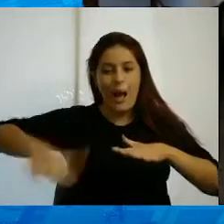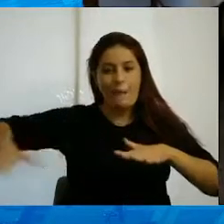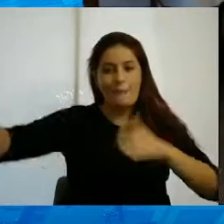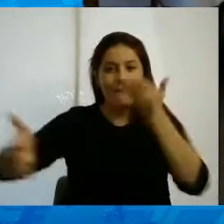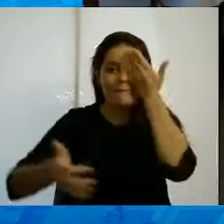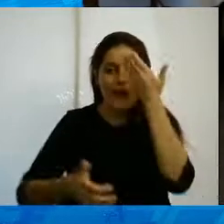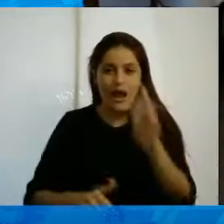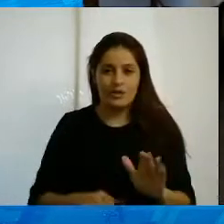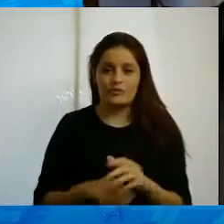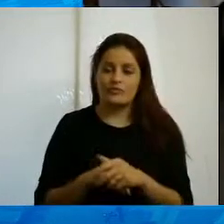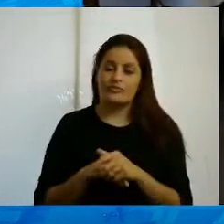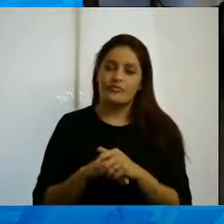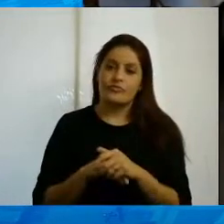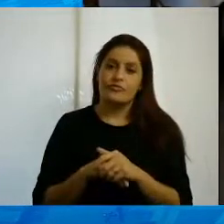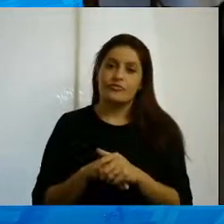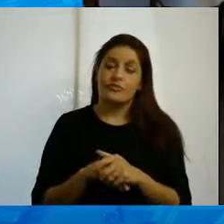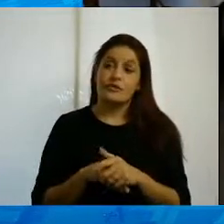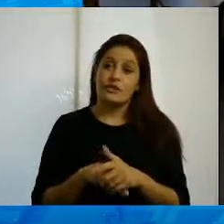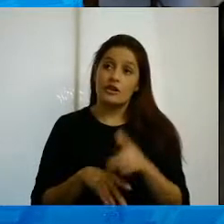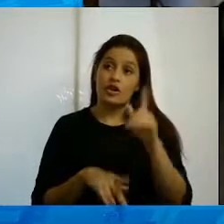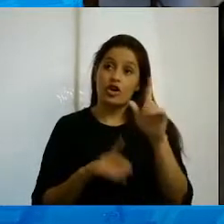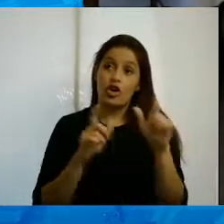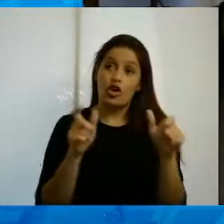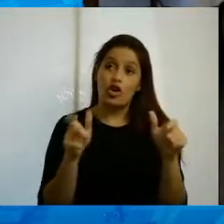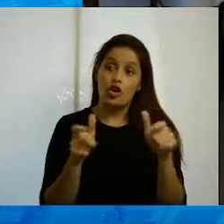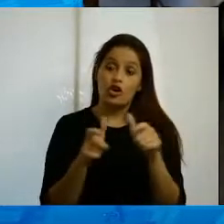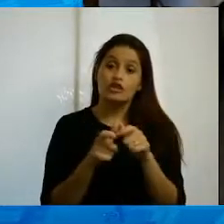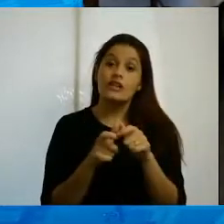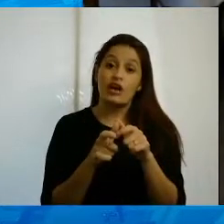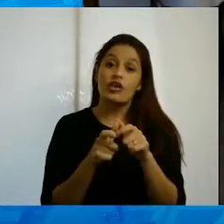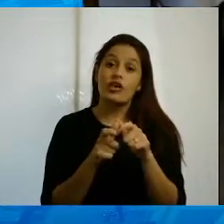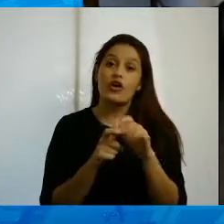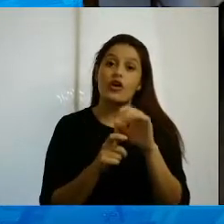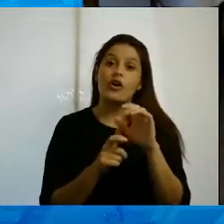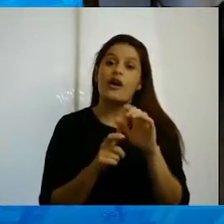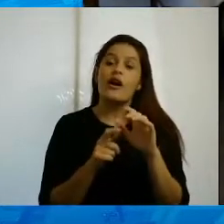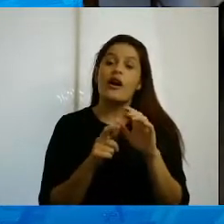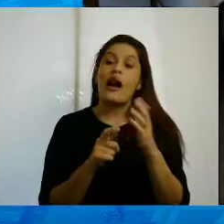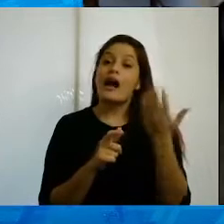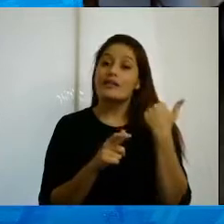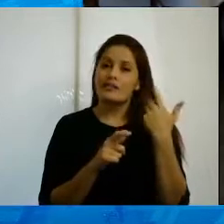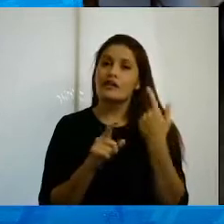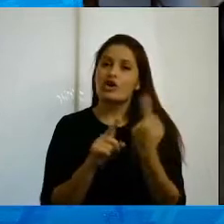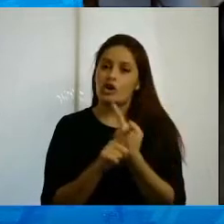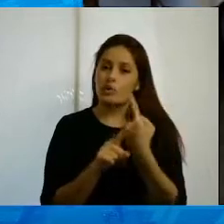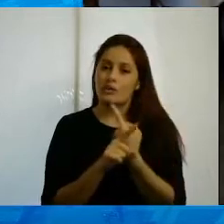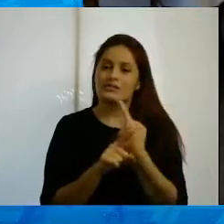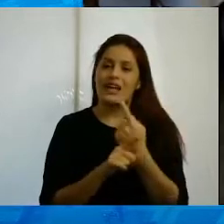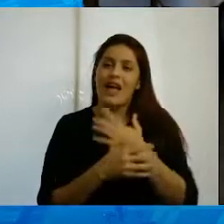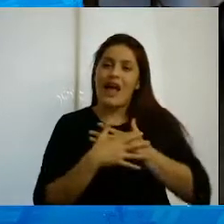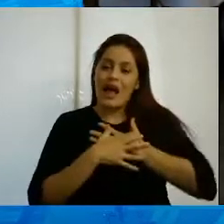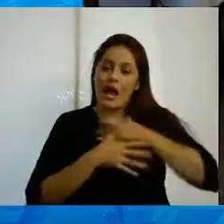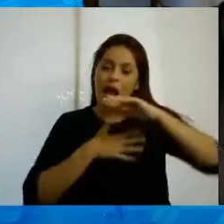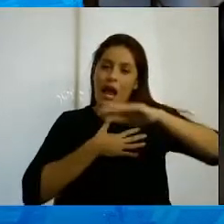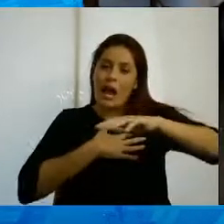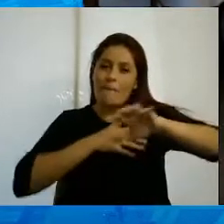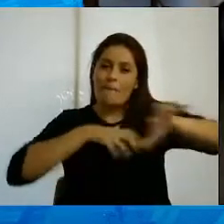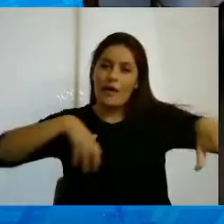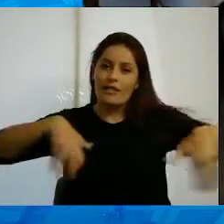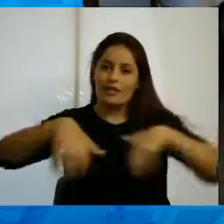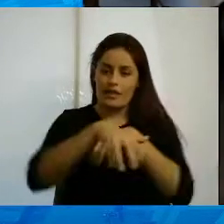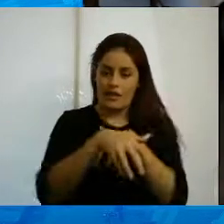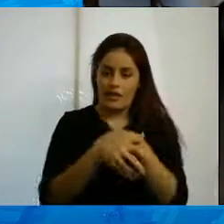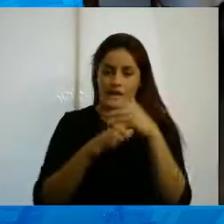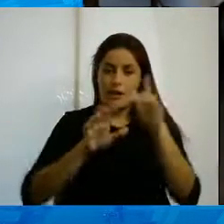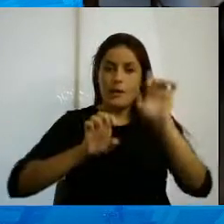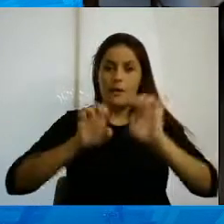Consejo Extraordinario el otro día hablamos harto de la empatía. Yo entiendo que cuando la empresa privada quizás que trata